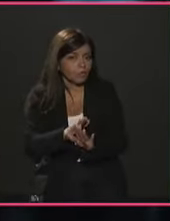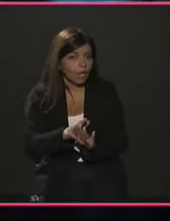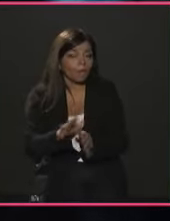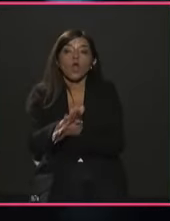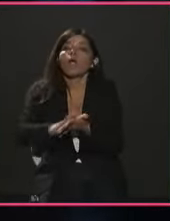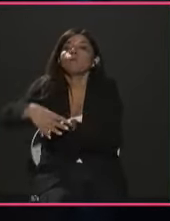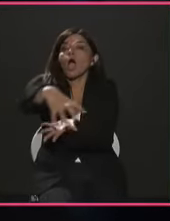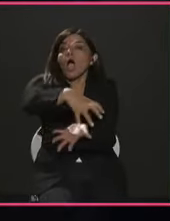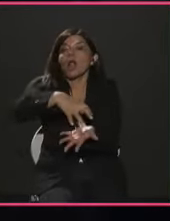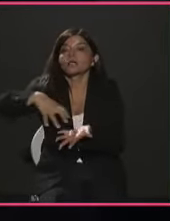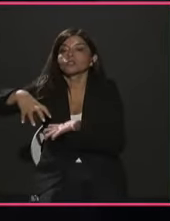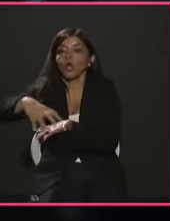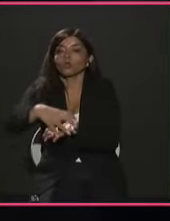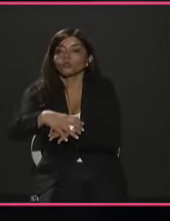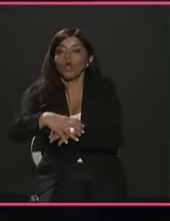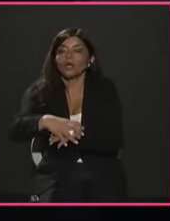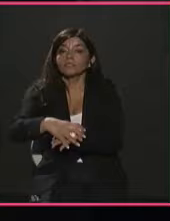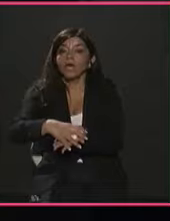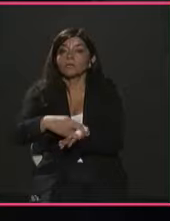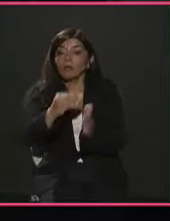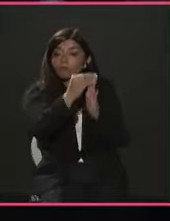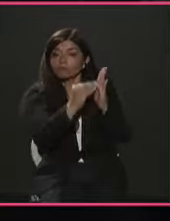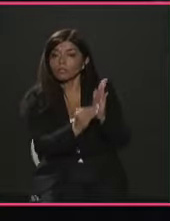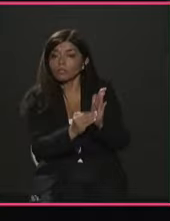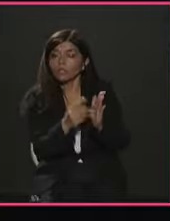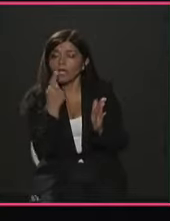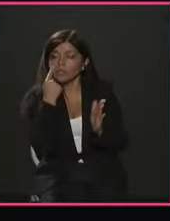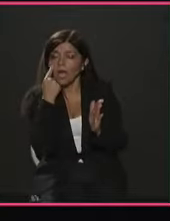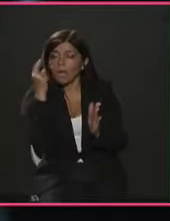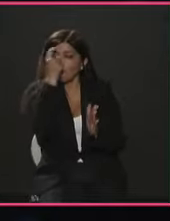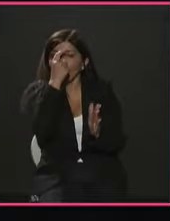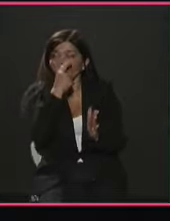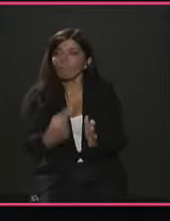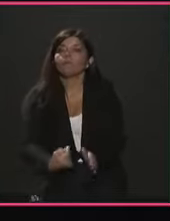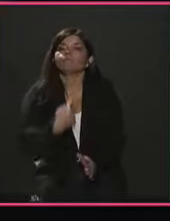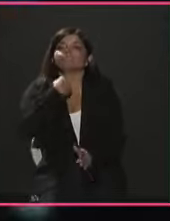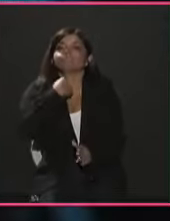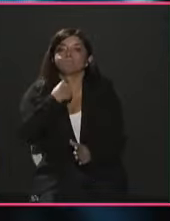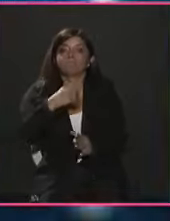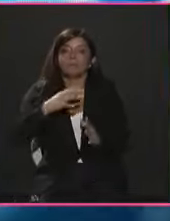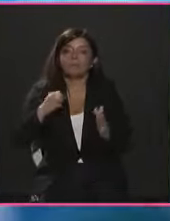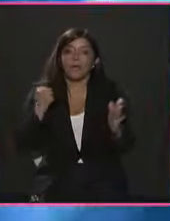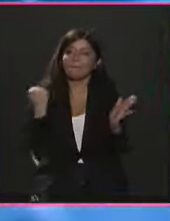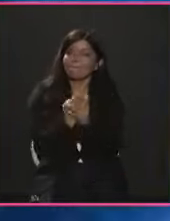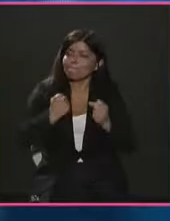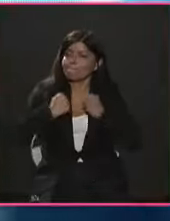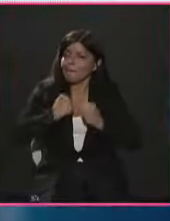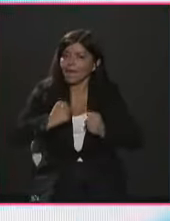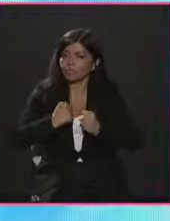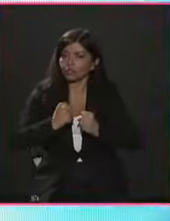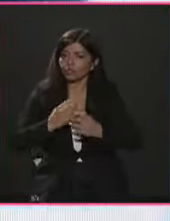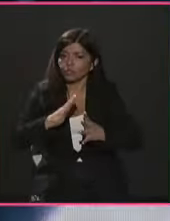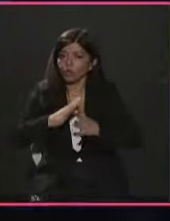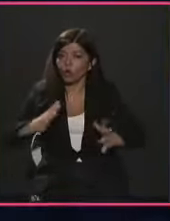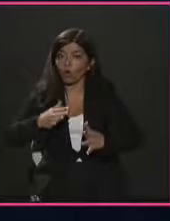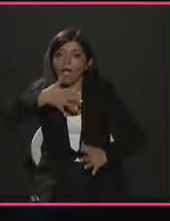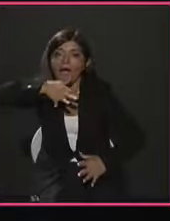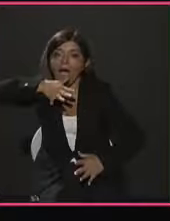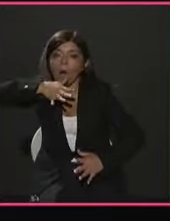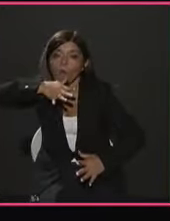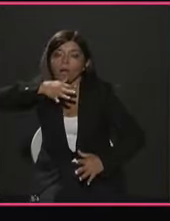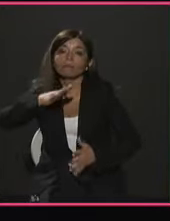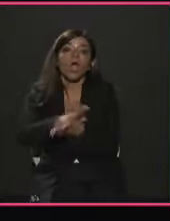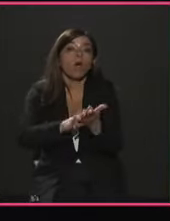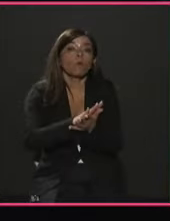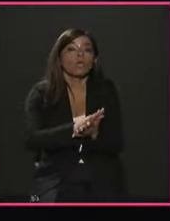están ubicadas en los centros de datos están preocupadas por los impactos en sus en su agua